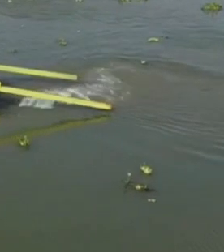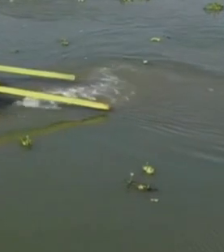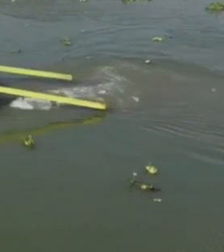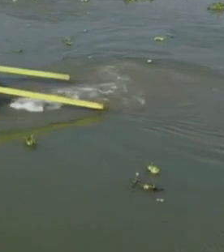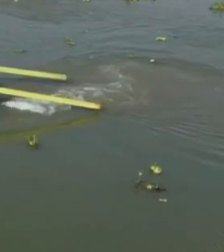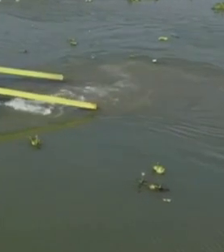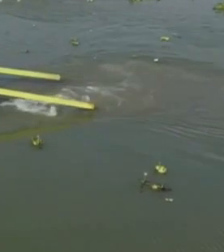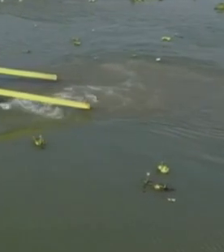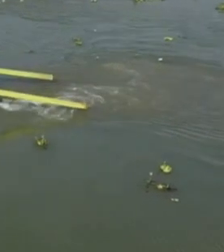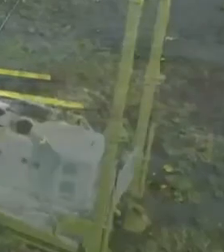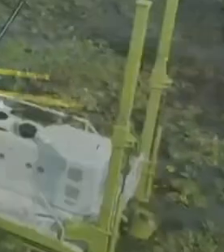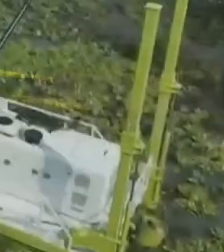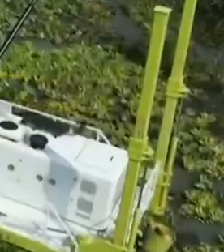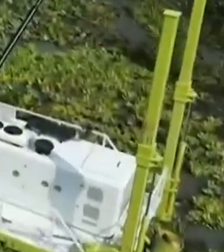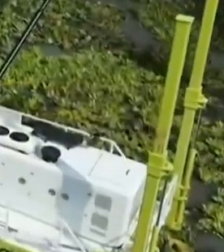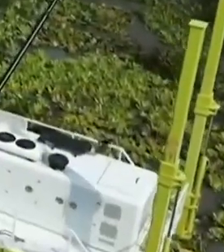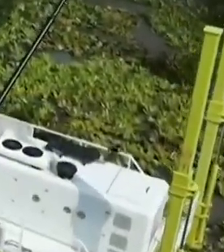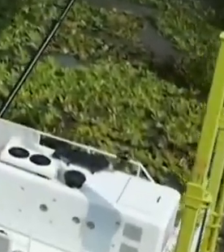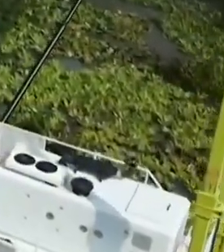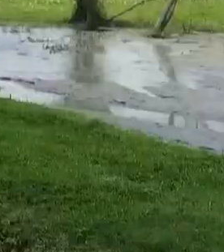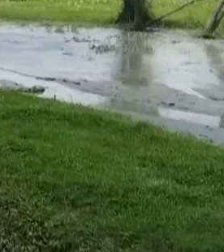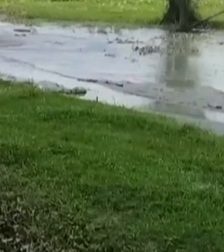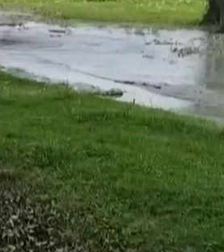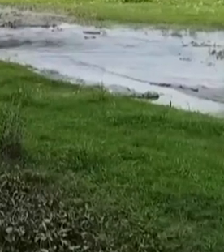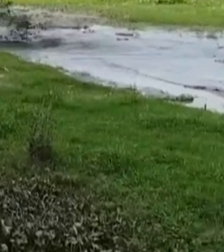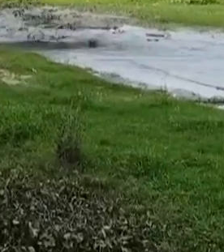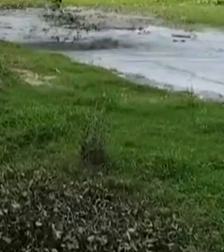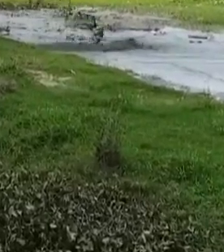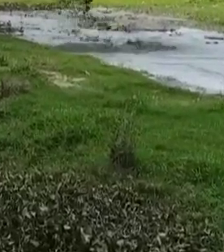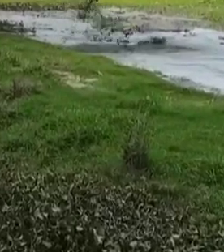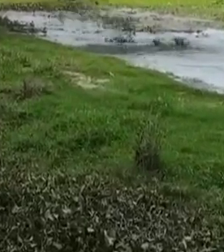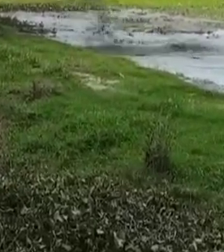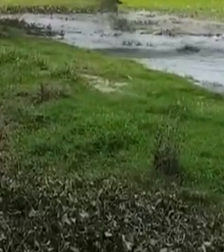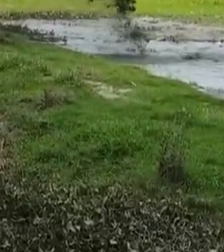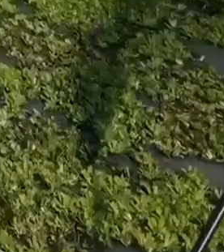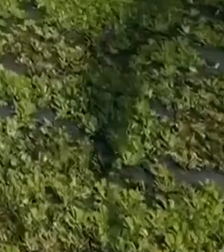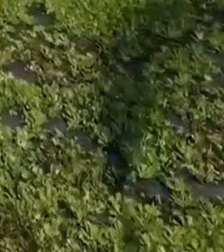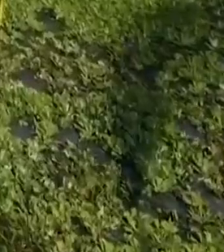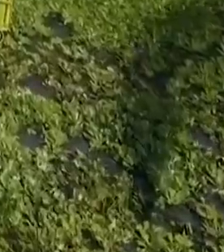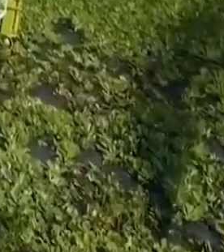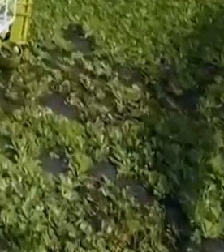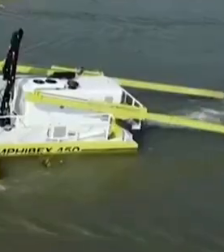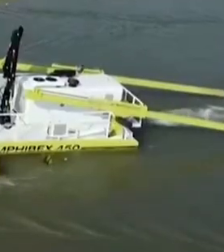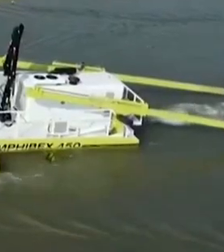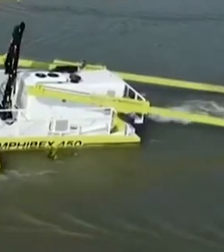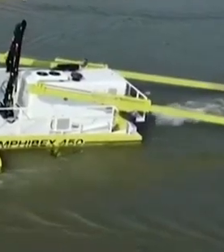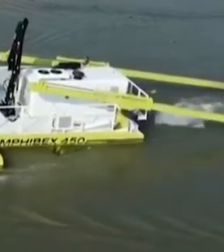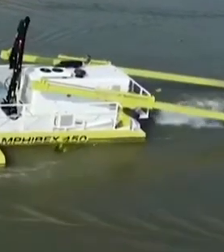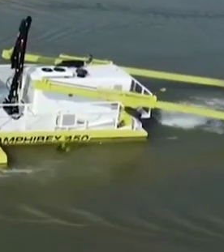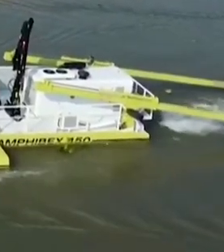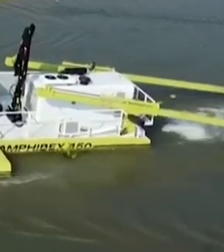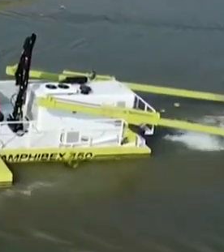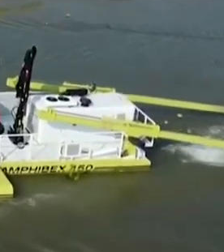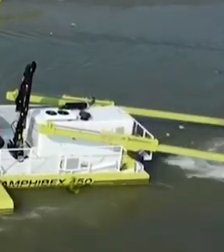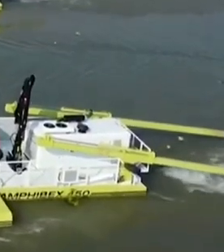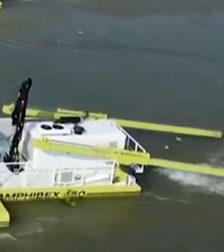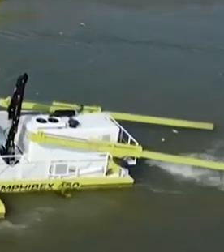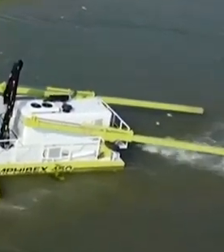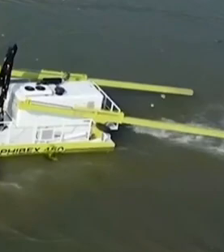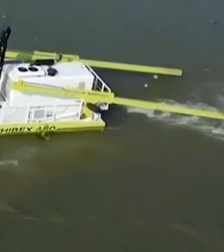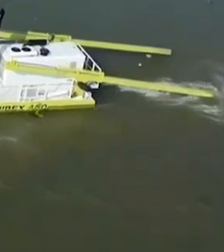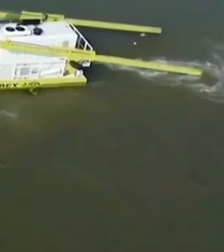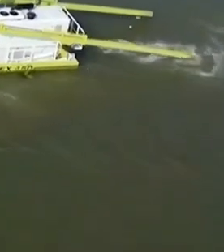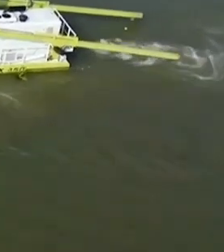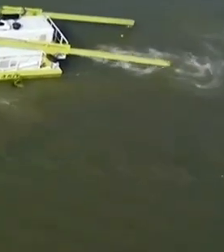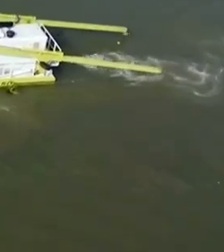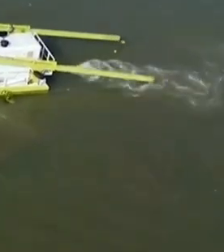depende principalmente del tipo de dragado a realizar. Debido a esto, se le puede ajustar los diferentes equipos de corte y succión con los